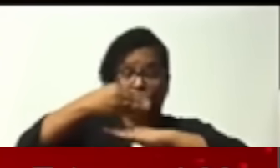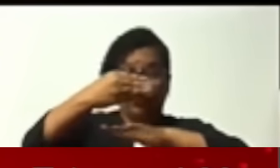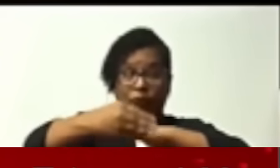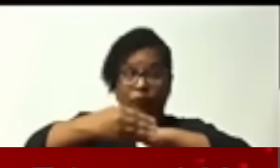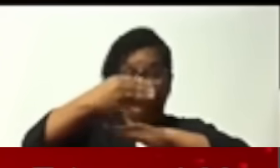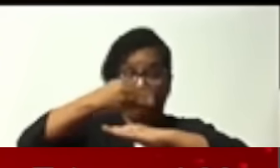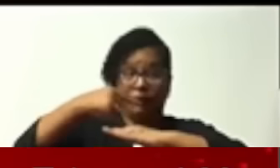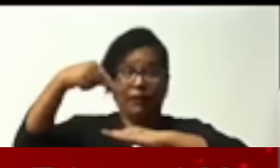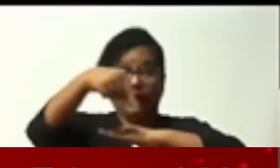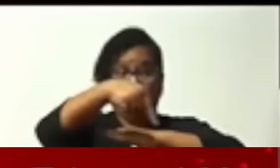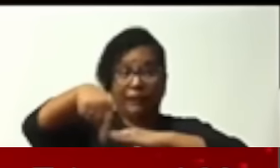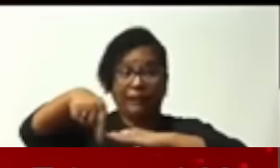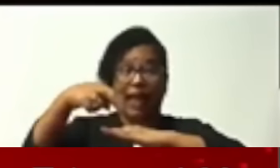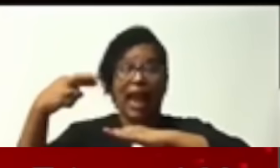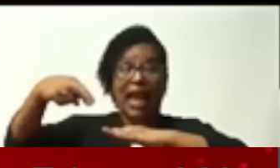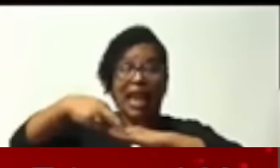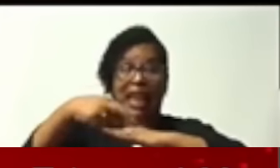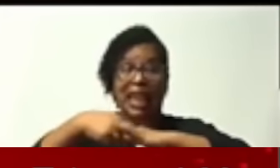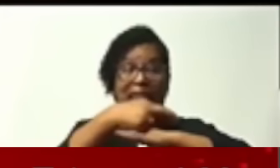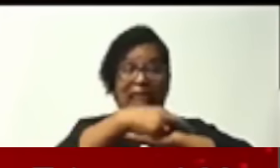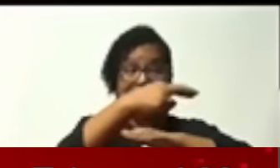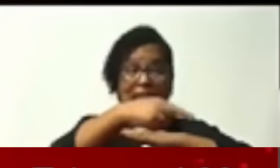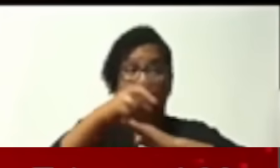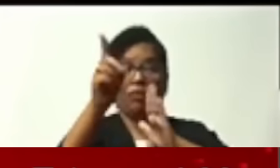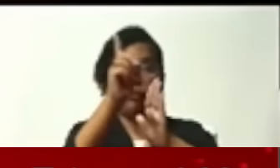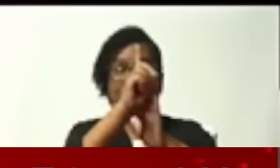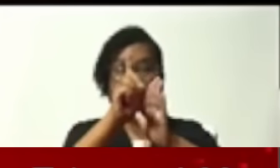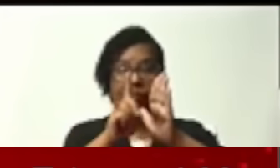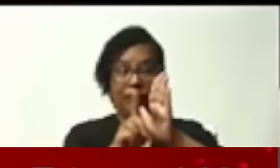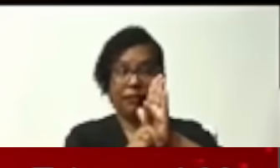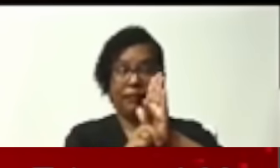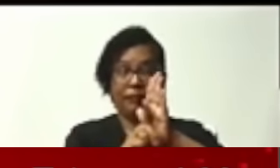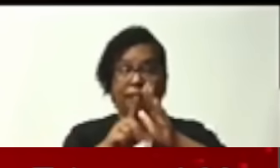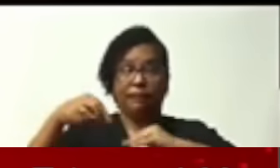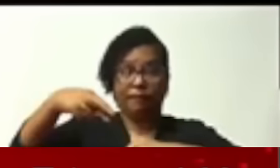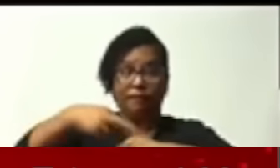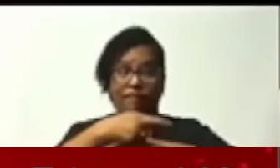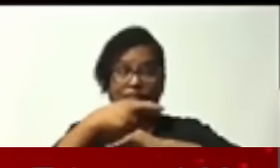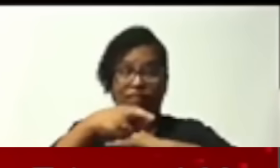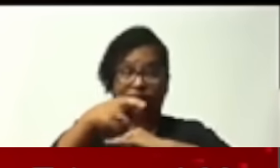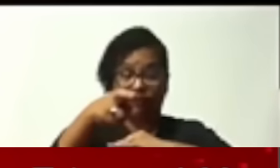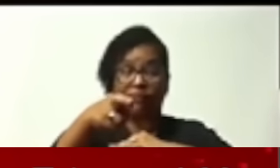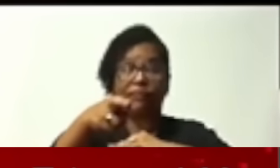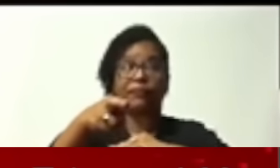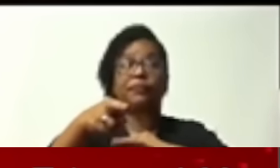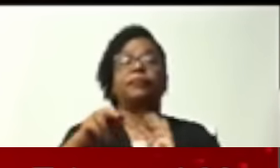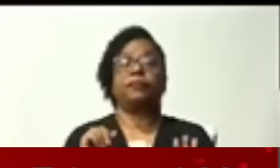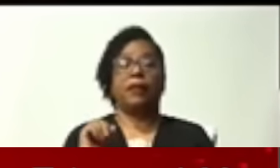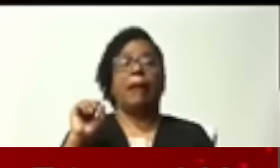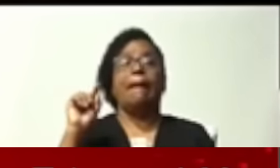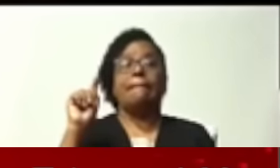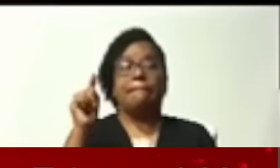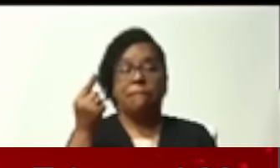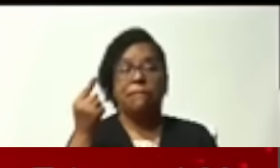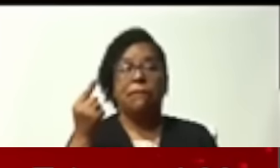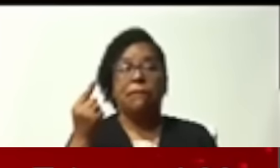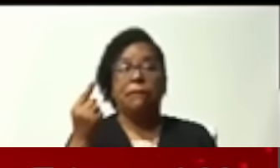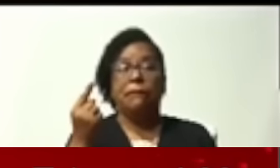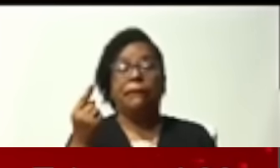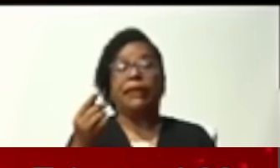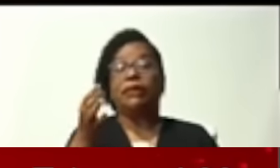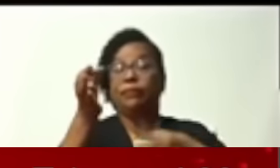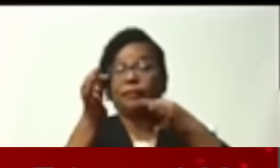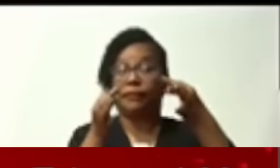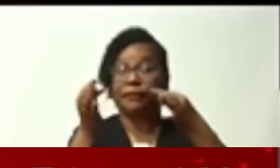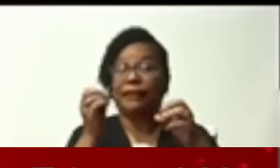Dajabón. Lo primero es aclarar que la soberanía de la República Dominicana, la defensa de nuestro